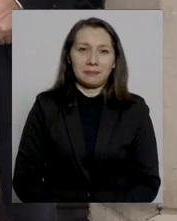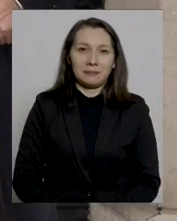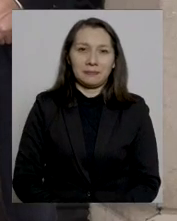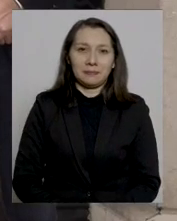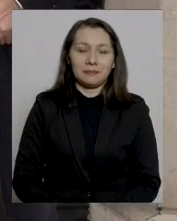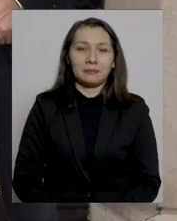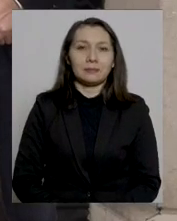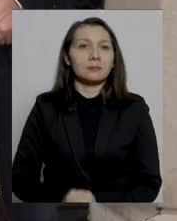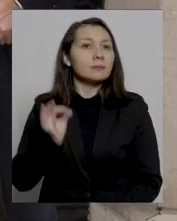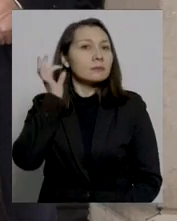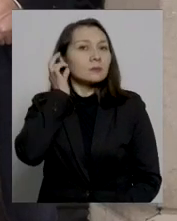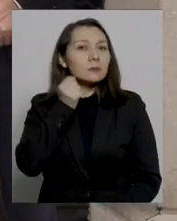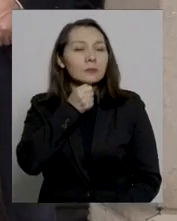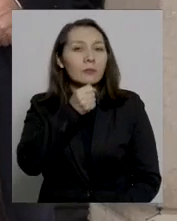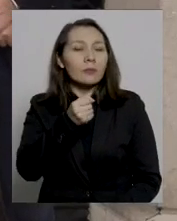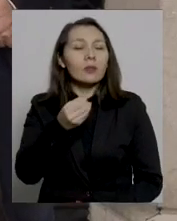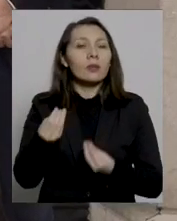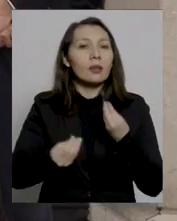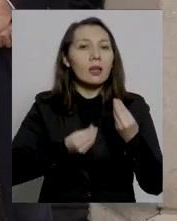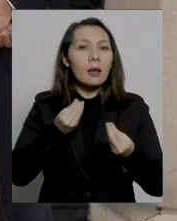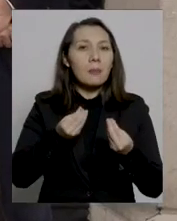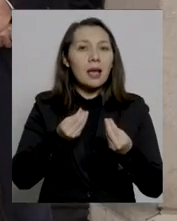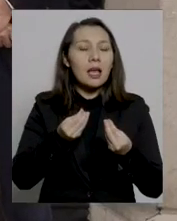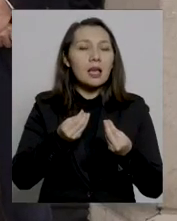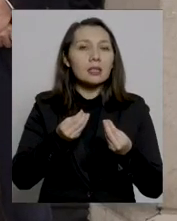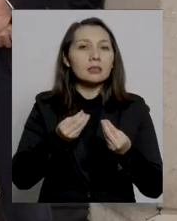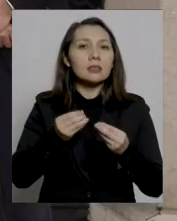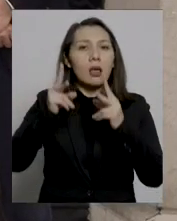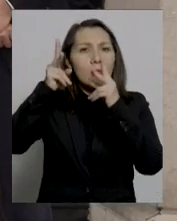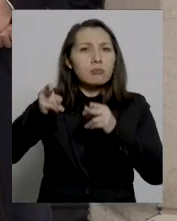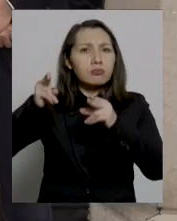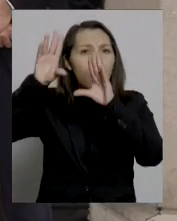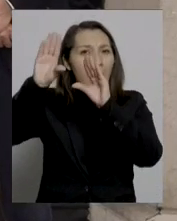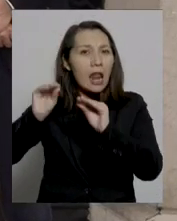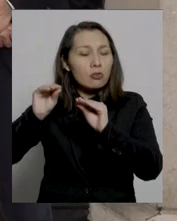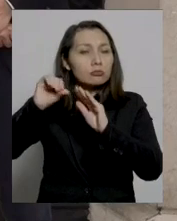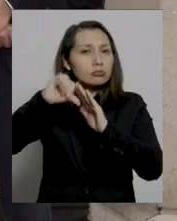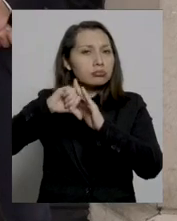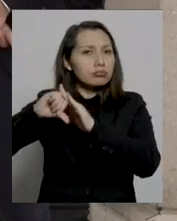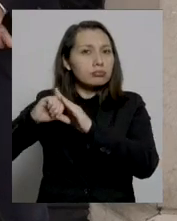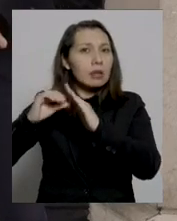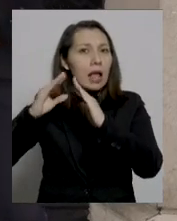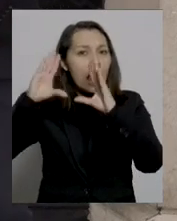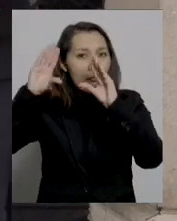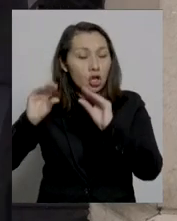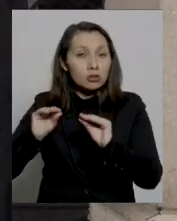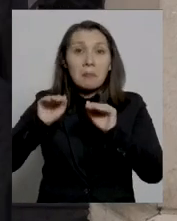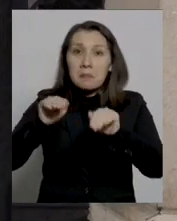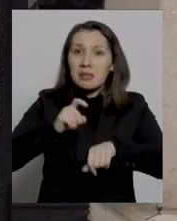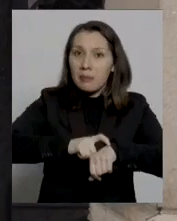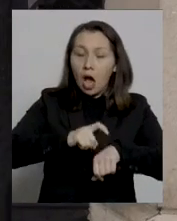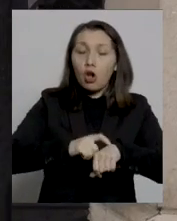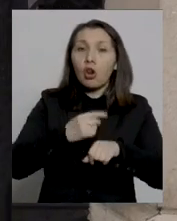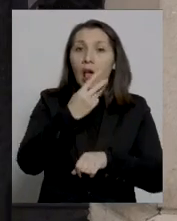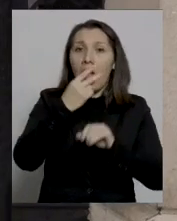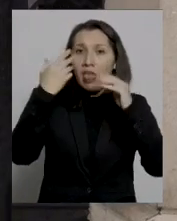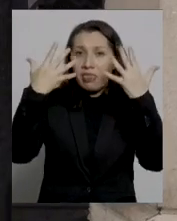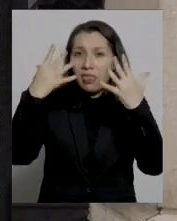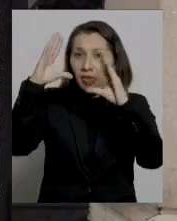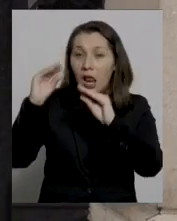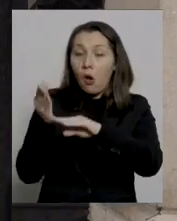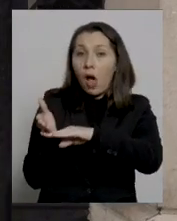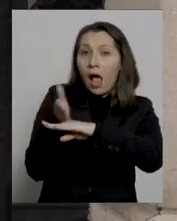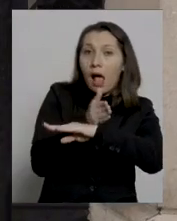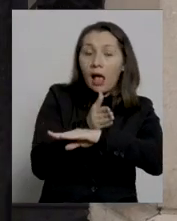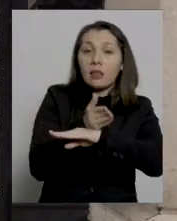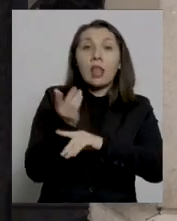Muy buenas tardes. ¿Qué va a suceder con el toque de queda? ¿Se va a mantener en el horario de las 22 horas? ¿Se va a adelantar